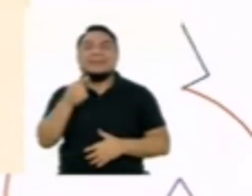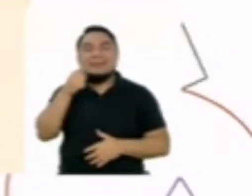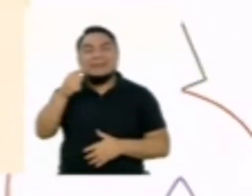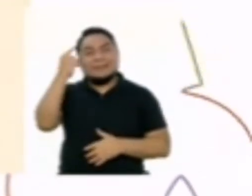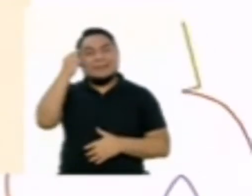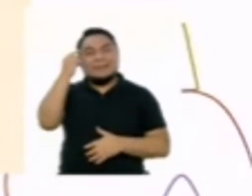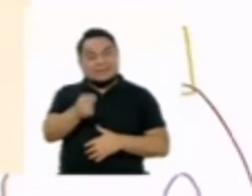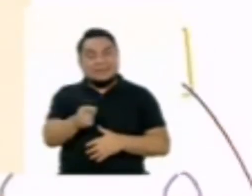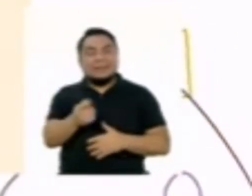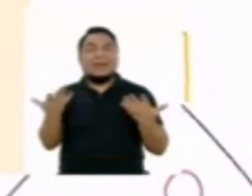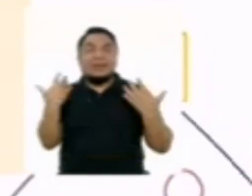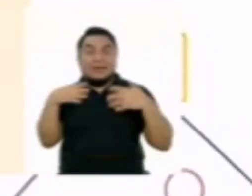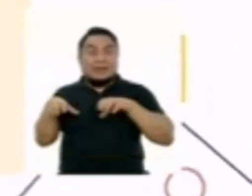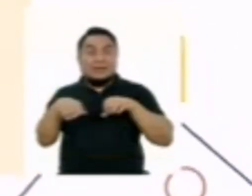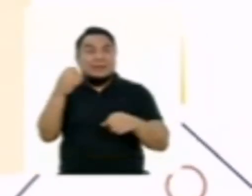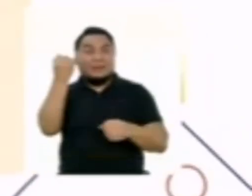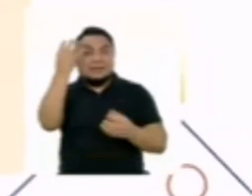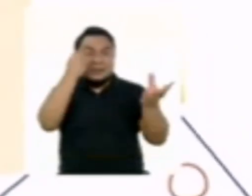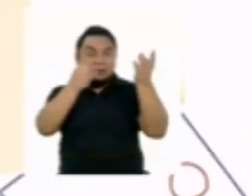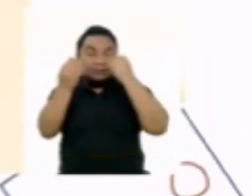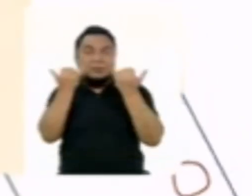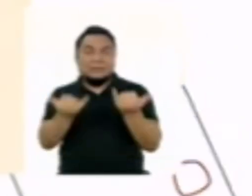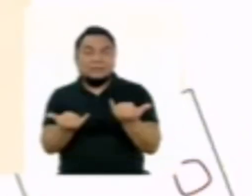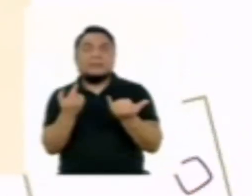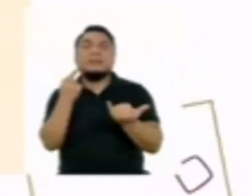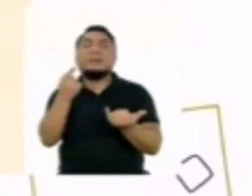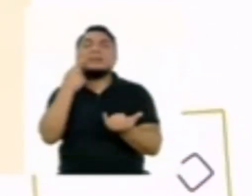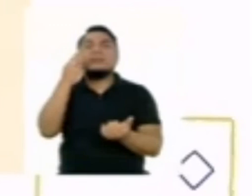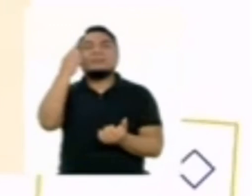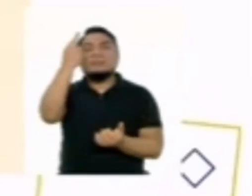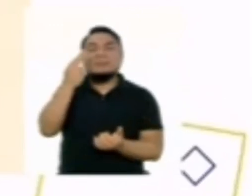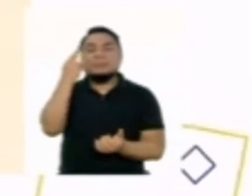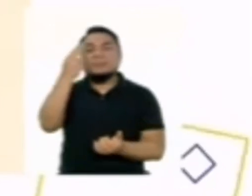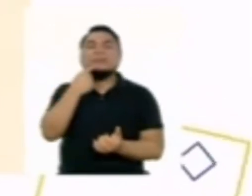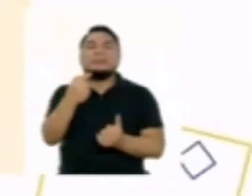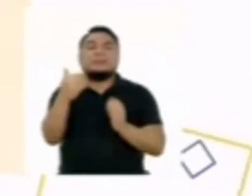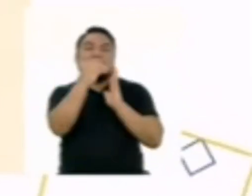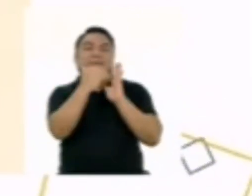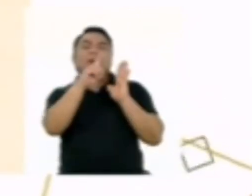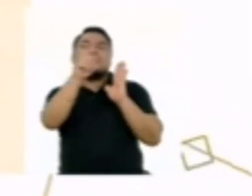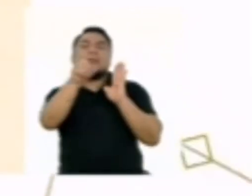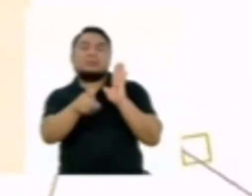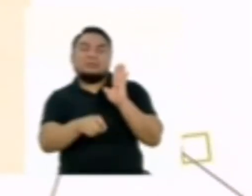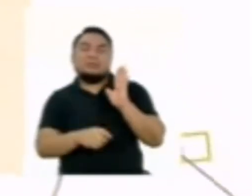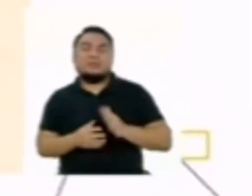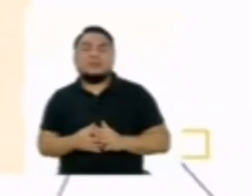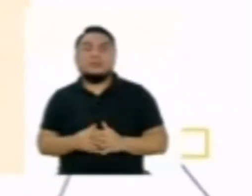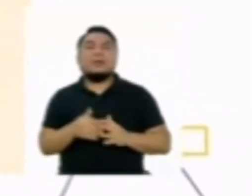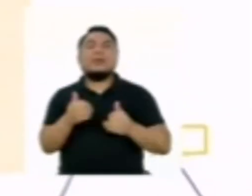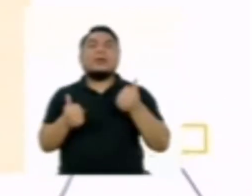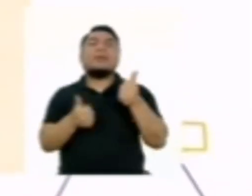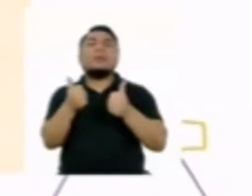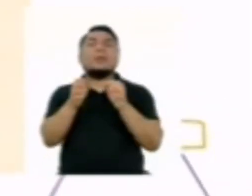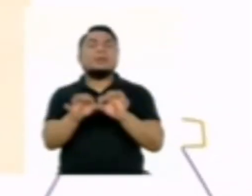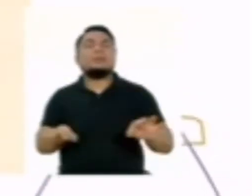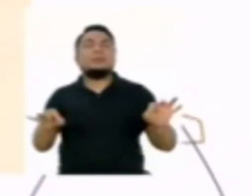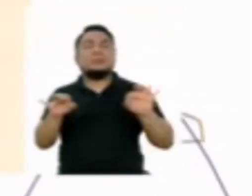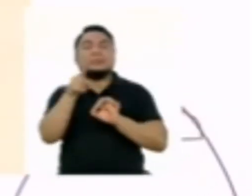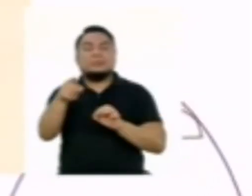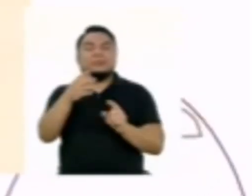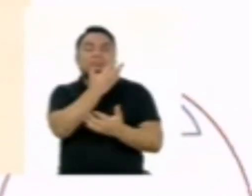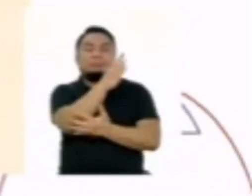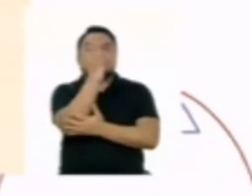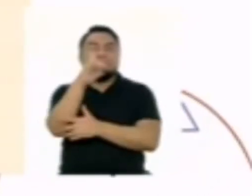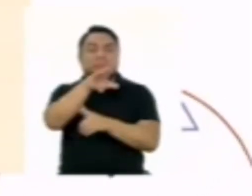Teniendo en cuenta lo que hemos desarrollado en el programa, reflexiona sobre las siguientes preguntas. ¿Cuál es la importancia